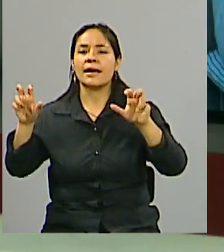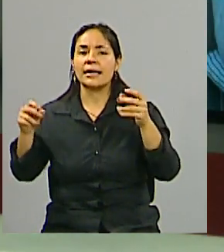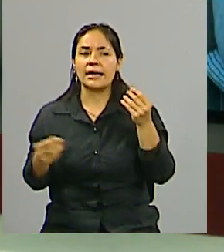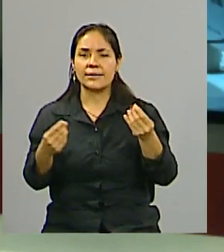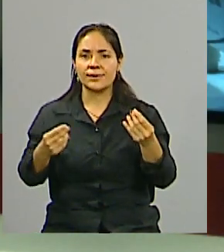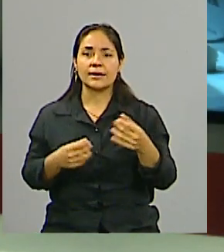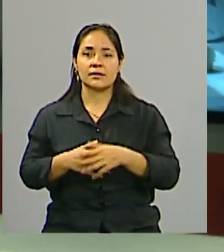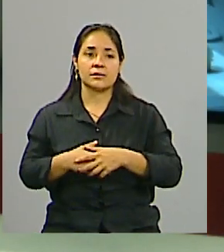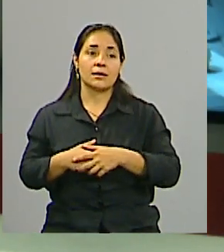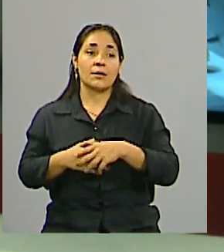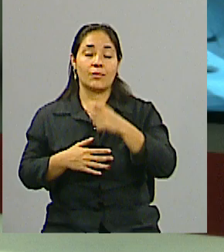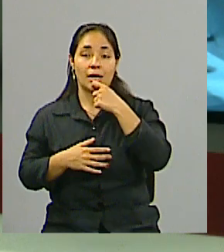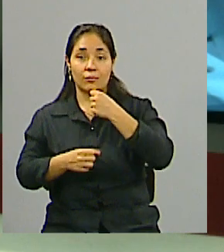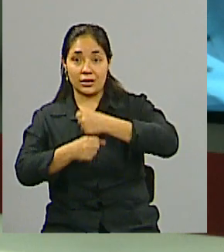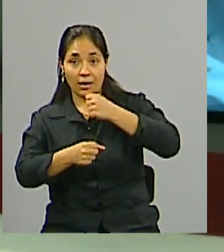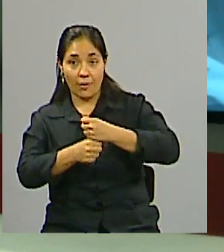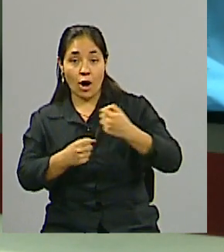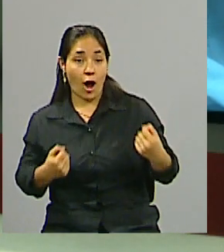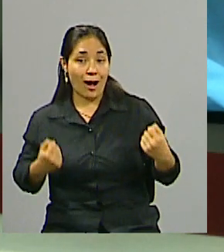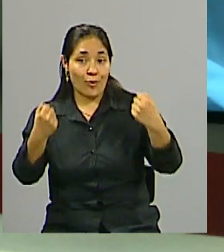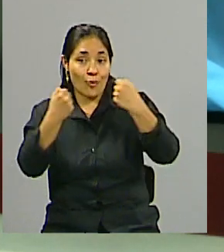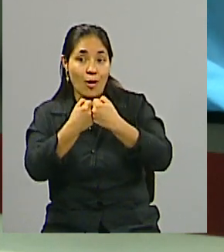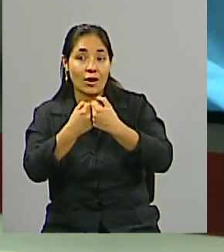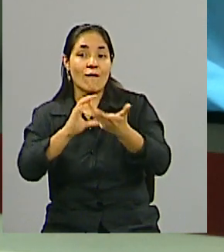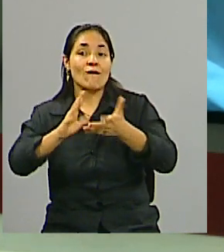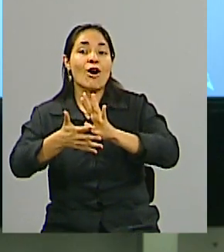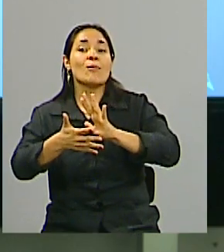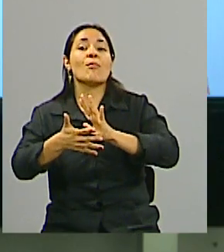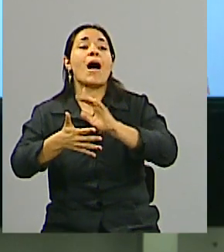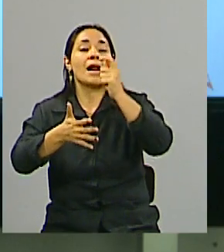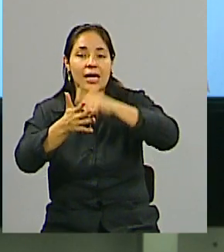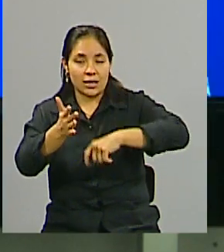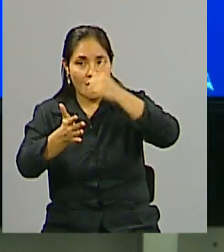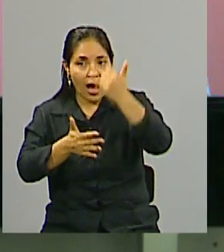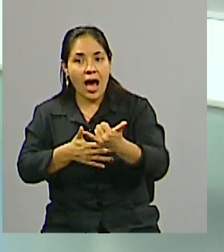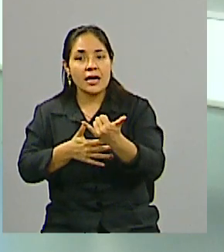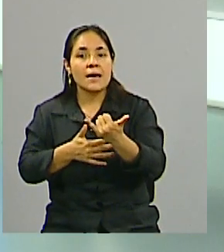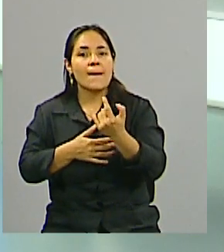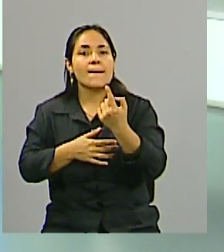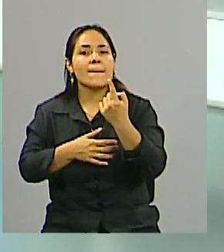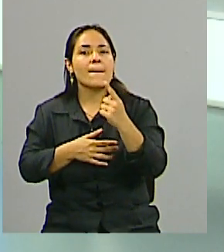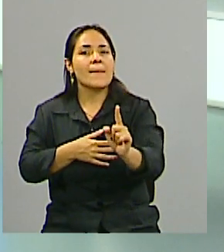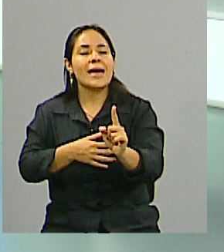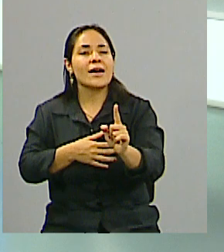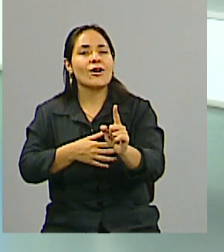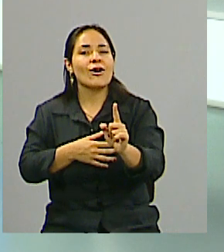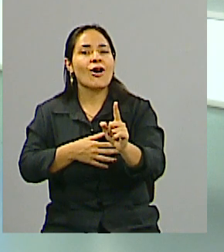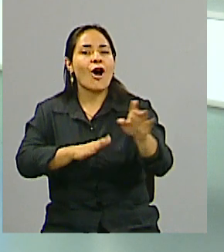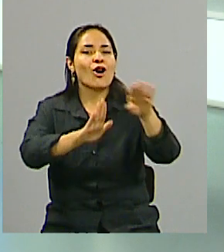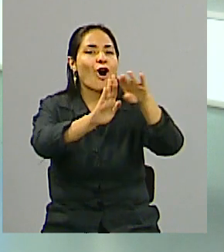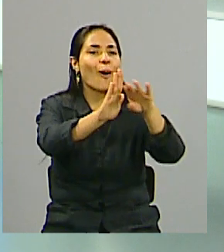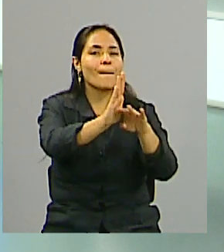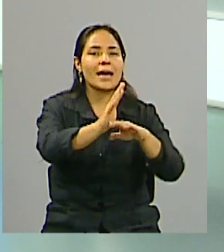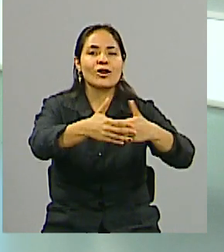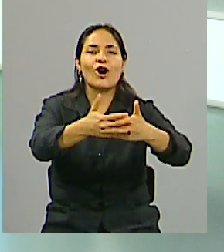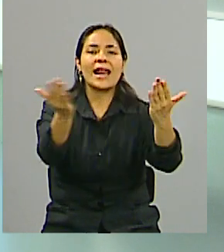llegar a un acuerdo laboral que está absolutamente en blanco, pero que está fuera de los convenios colectivos de trabajo. Digo, también es una herramienta,